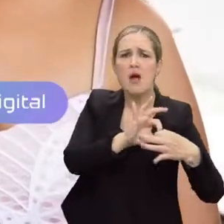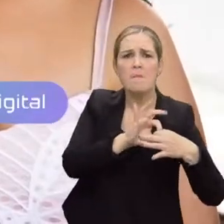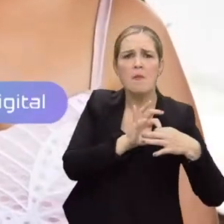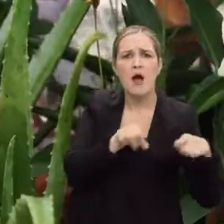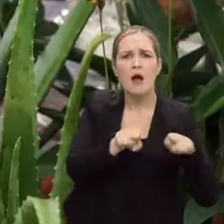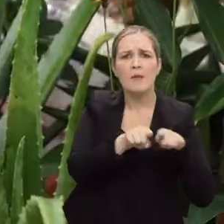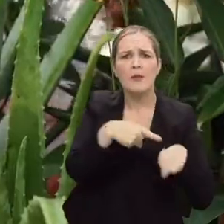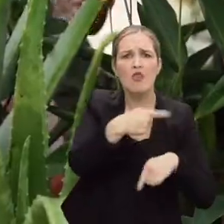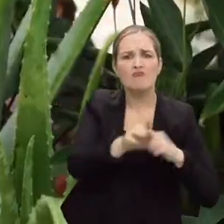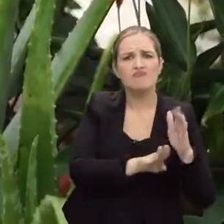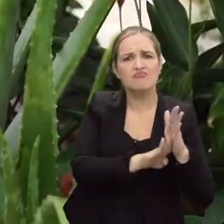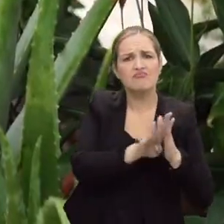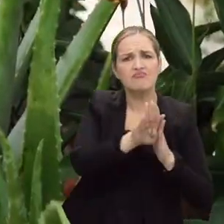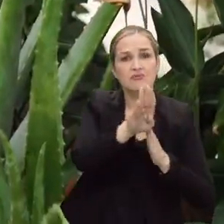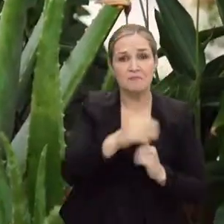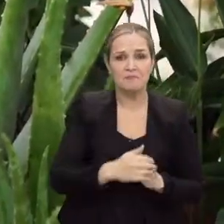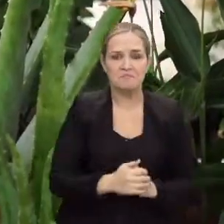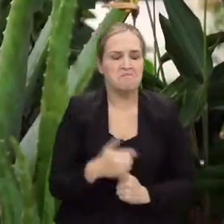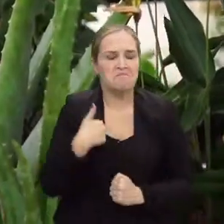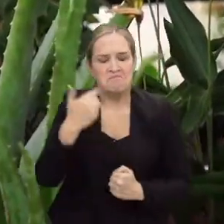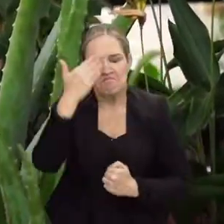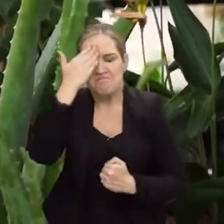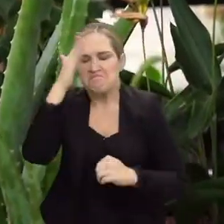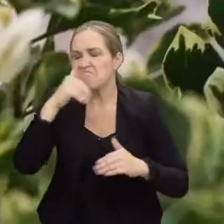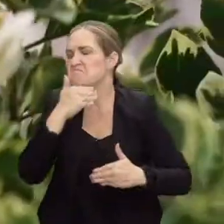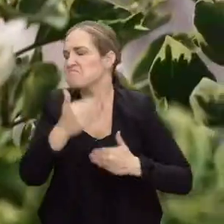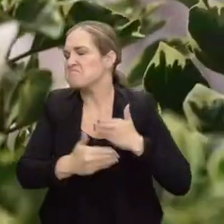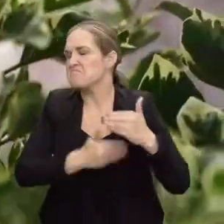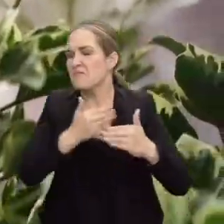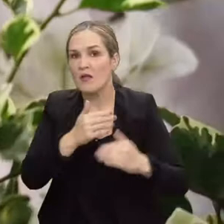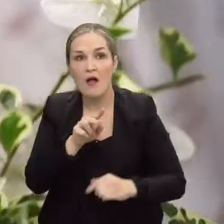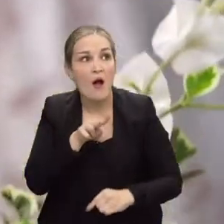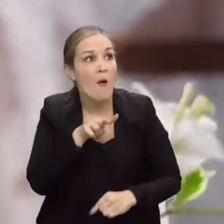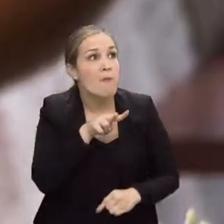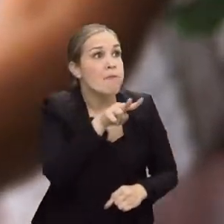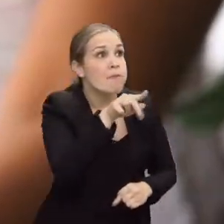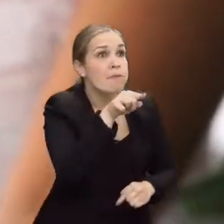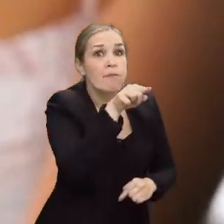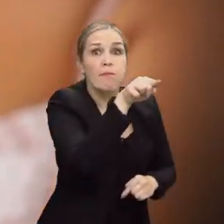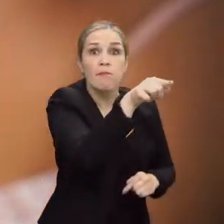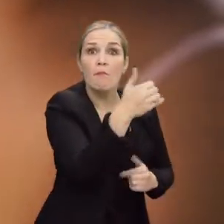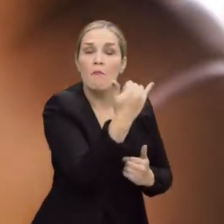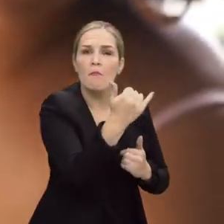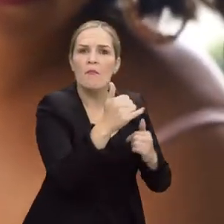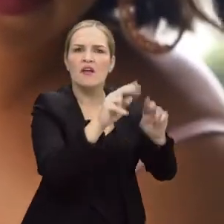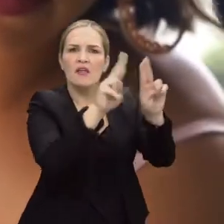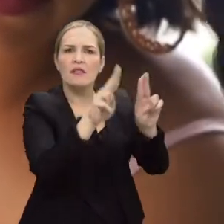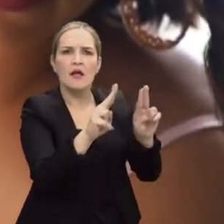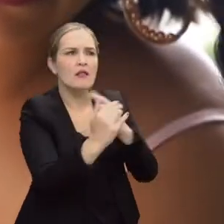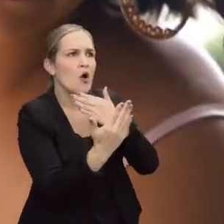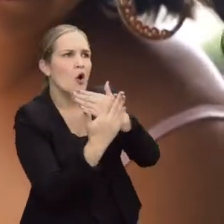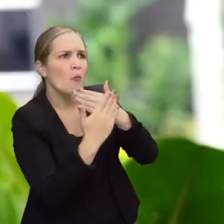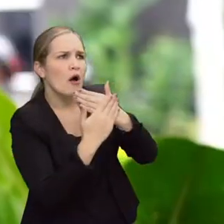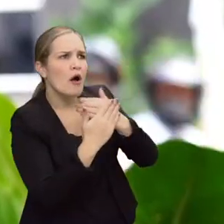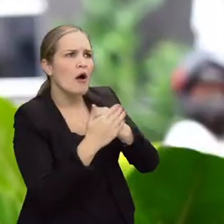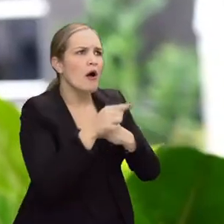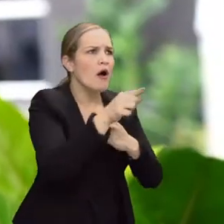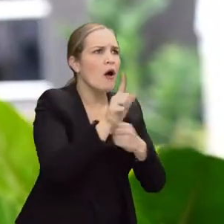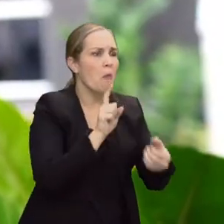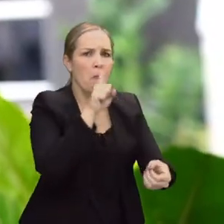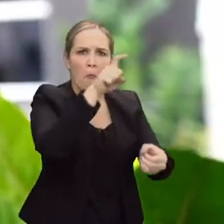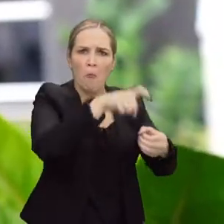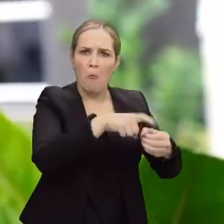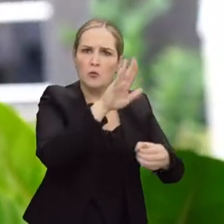tenemos un complemento perfecto. Yo me enteré del programa de Quiero Vender en Línea por las redes sociales y por ahí me enteré